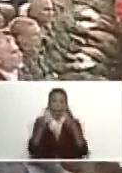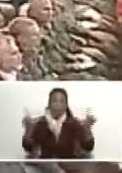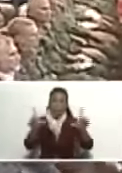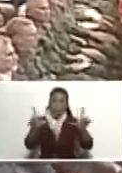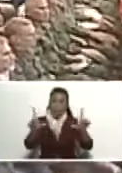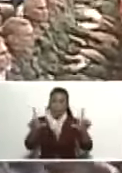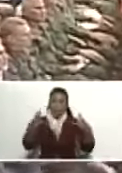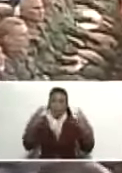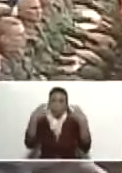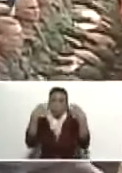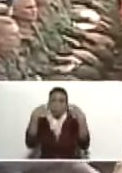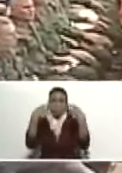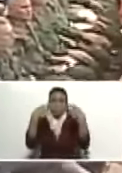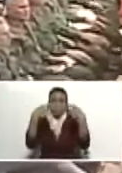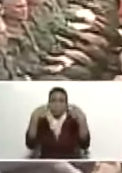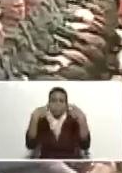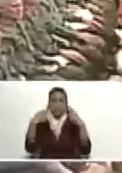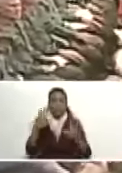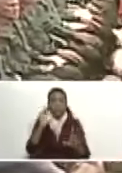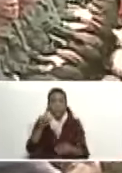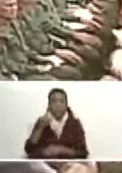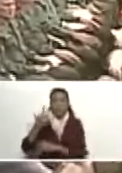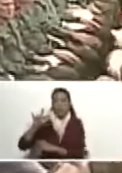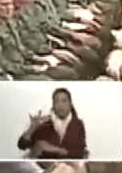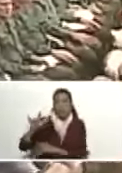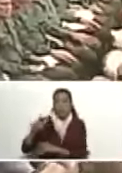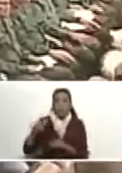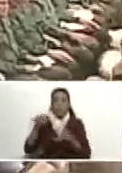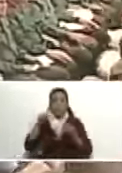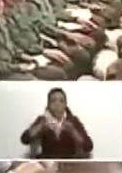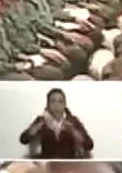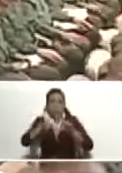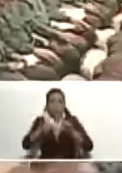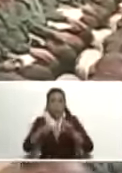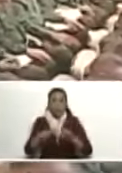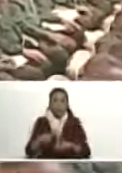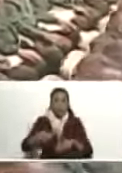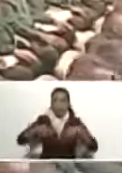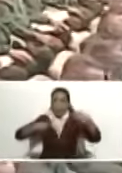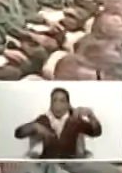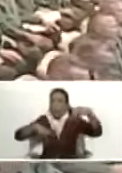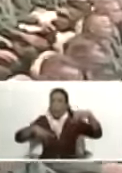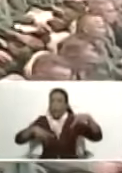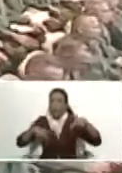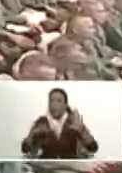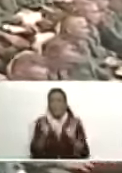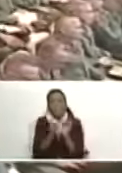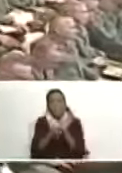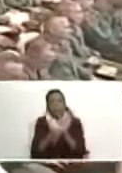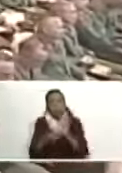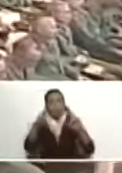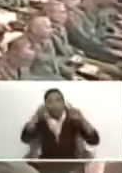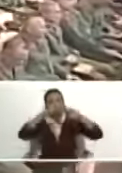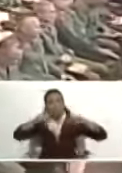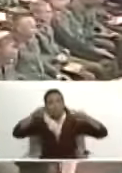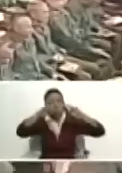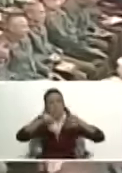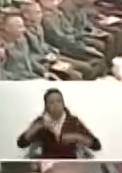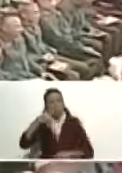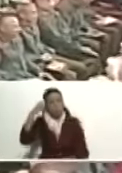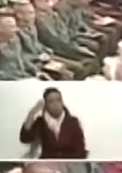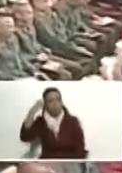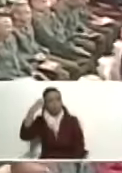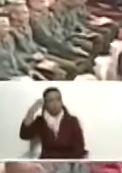a través de las redes sociales, para compartir este esquema analítico que